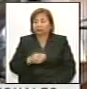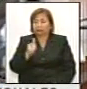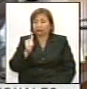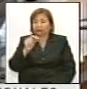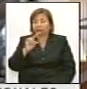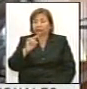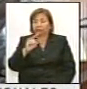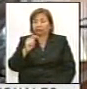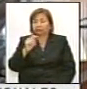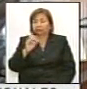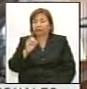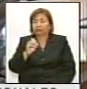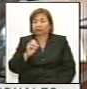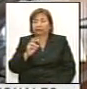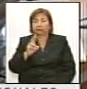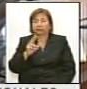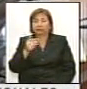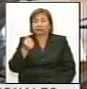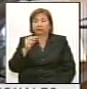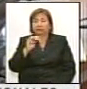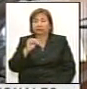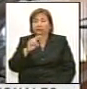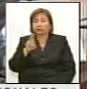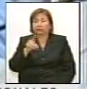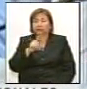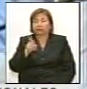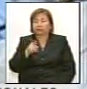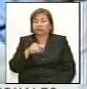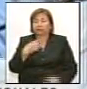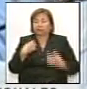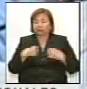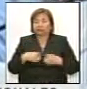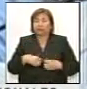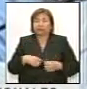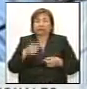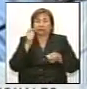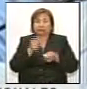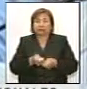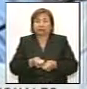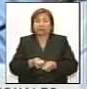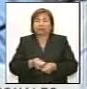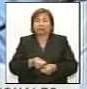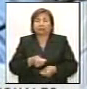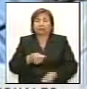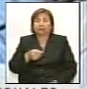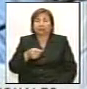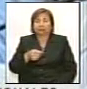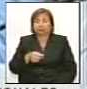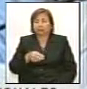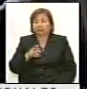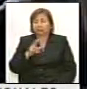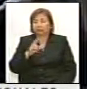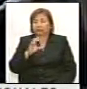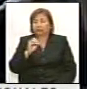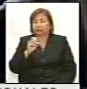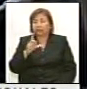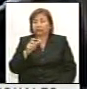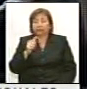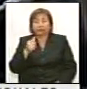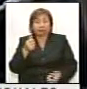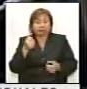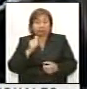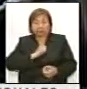y Alfonso Chunga Ramírez contra el ex magistrado del Tribunal Constitucional, Óscar Urbiola. El